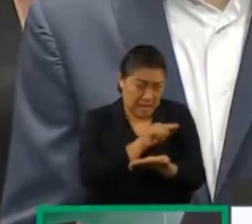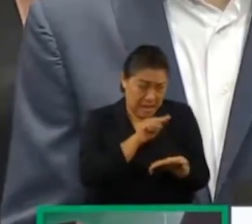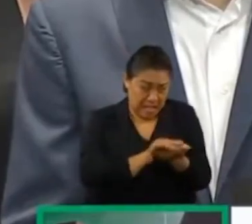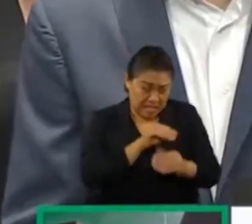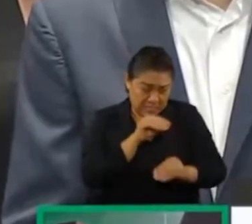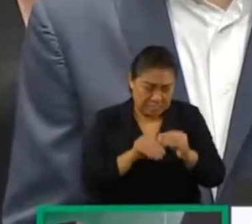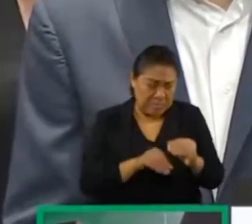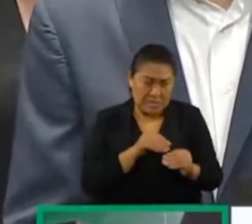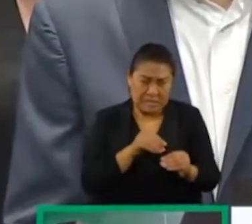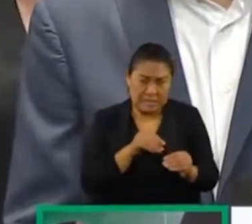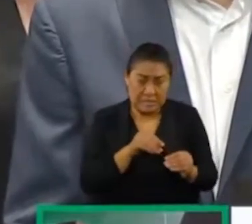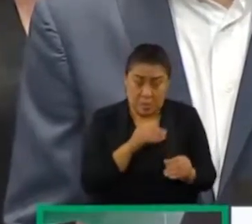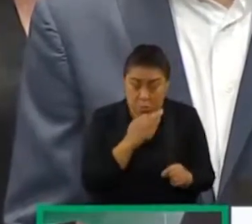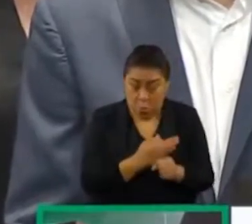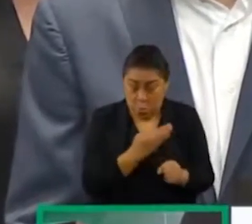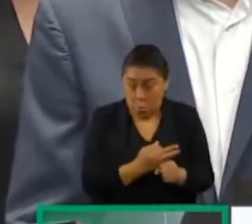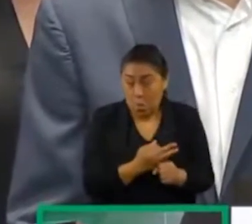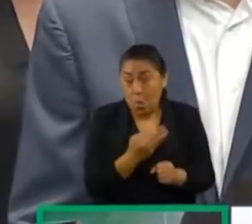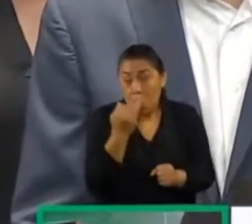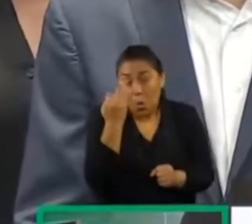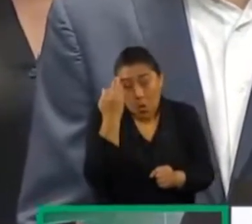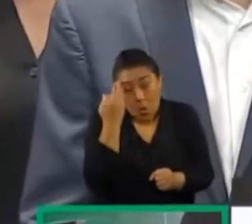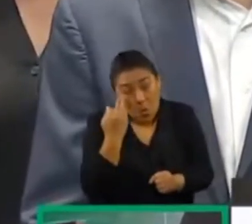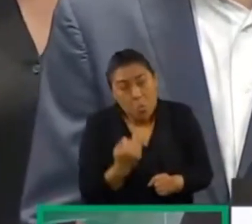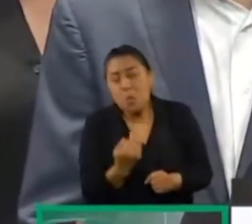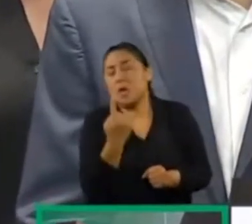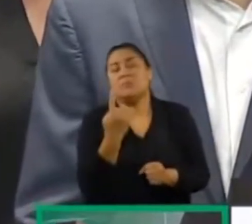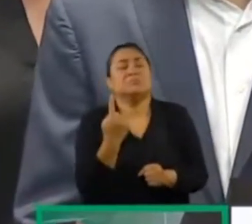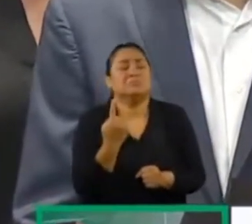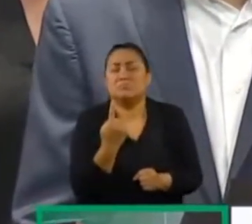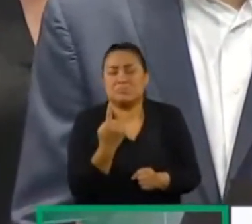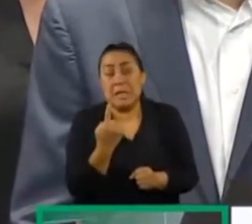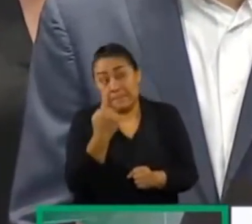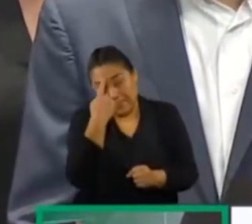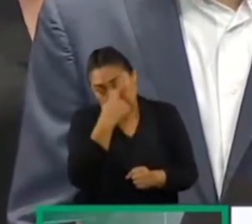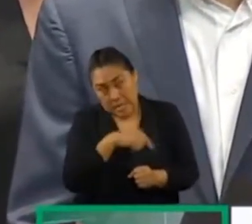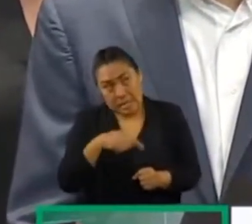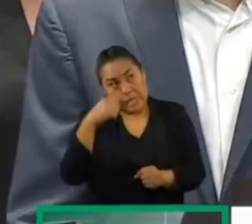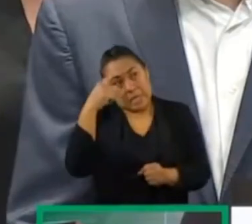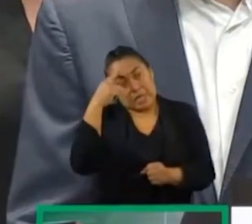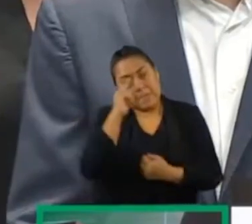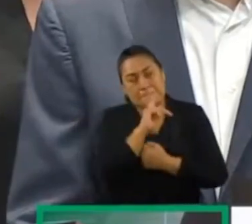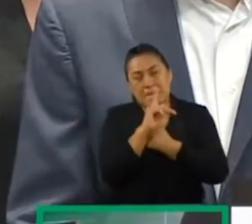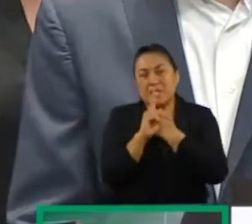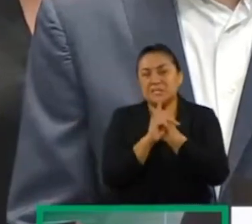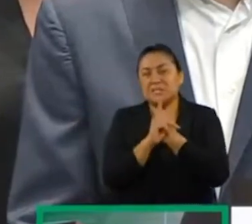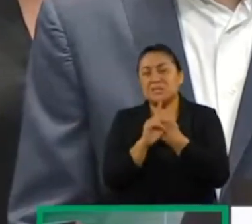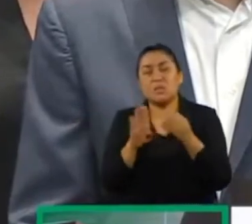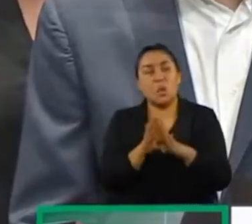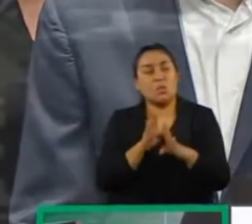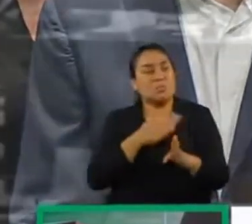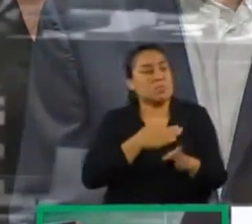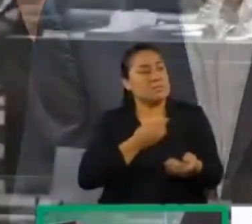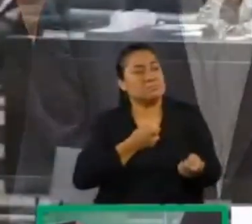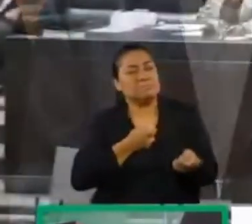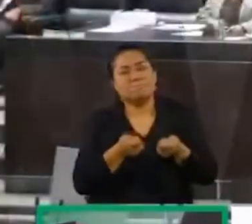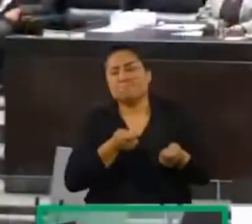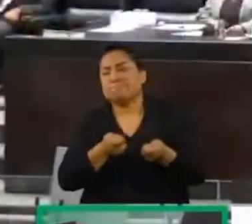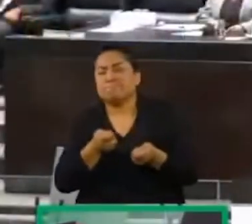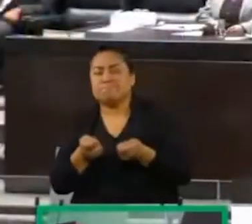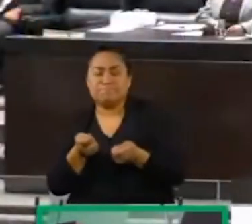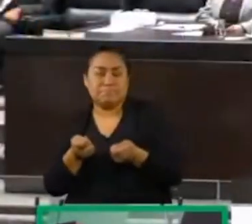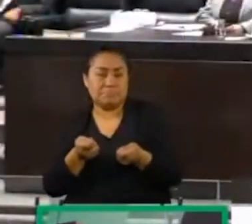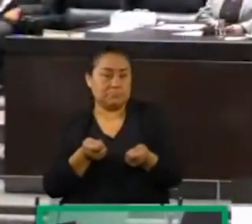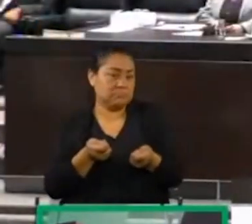hecho aislado para tomar el control de nuestro país con unos